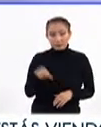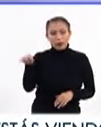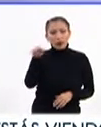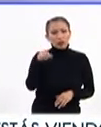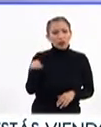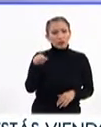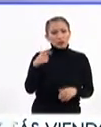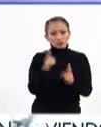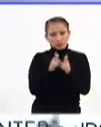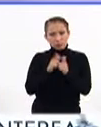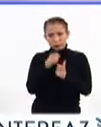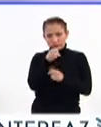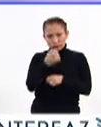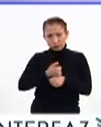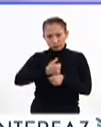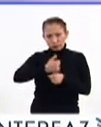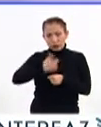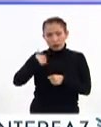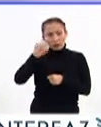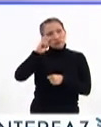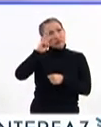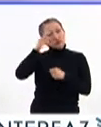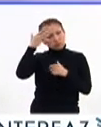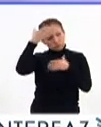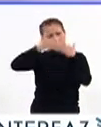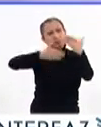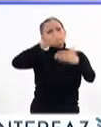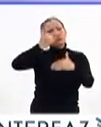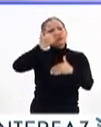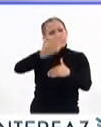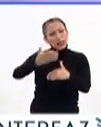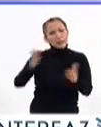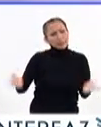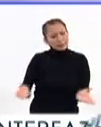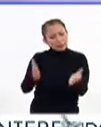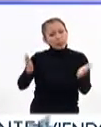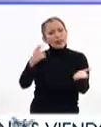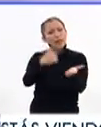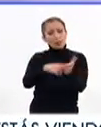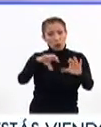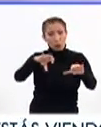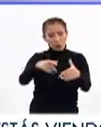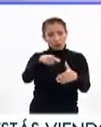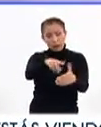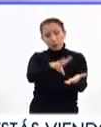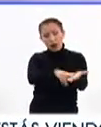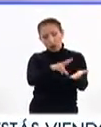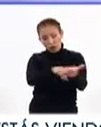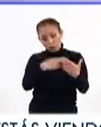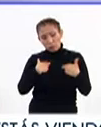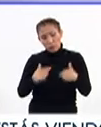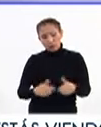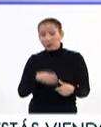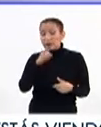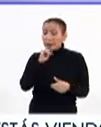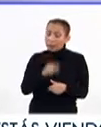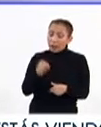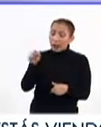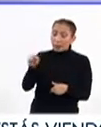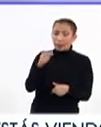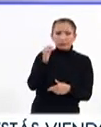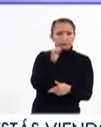Ellos tienen una visión progresista. Ellos quieren impulsar dentro de la comunidad los valores humanos y además